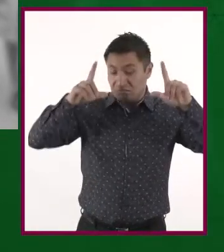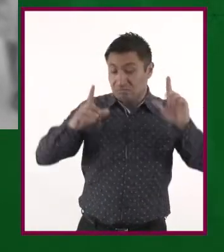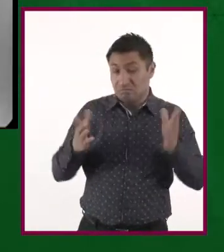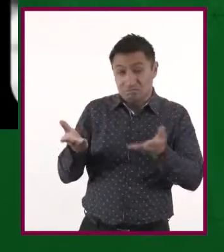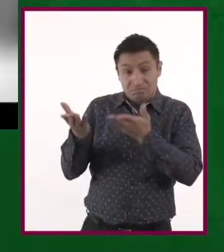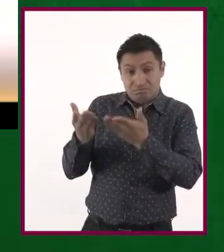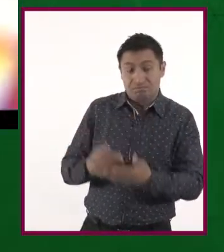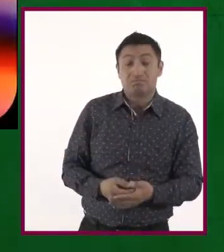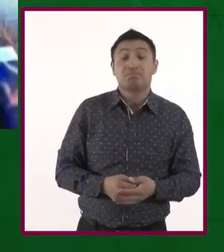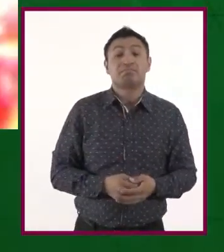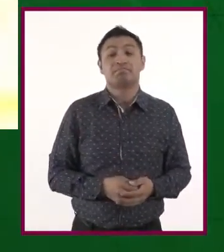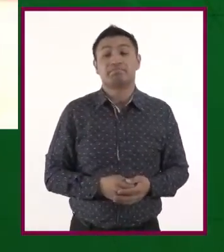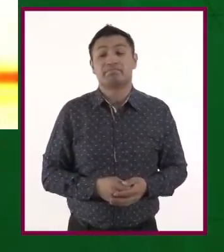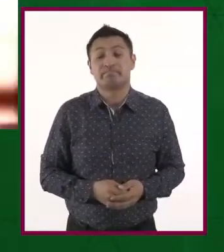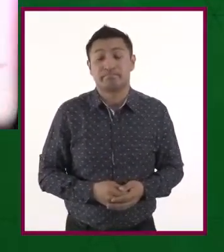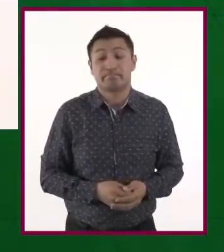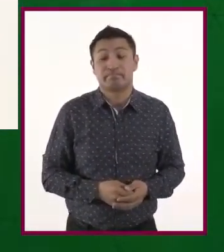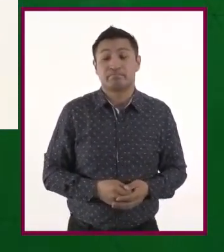fotografía?